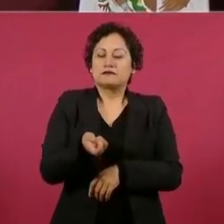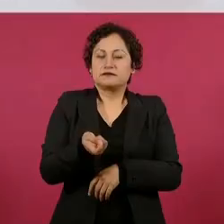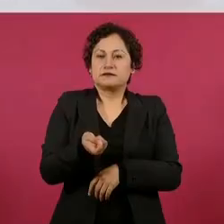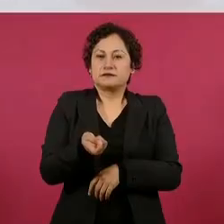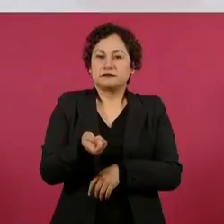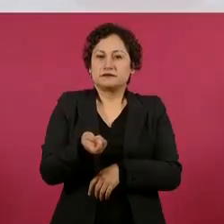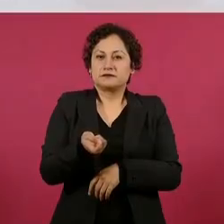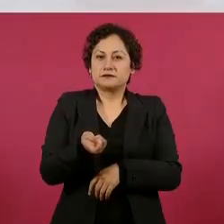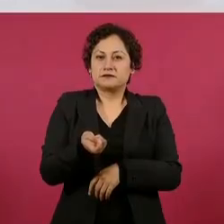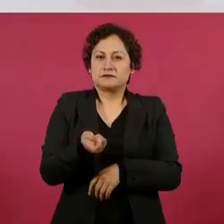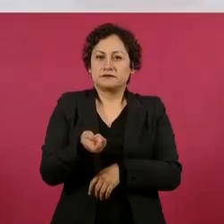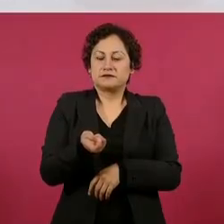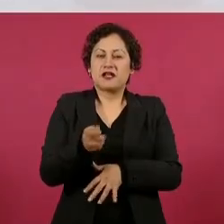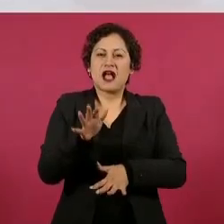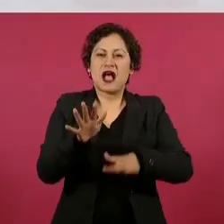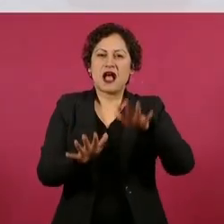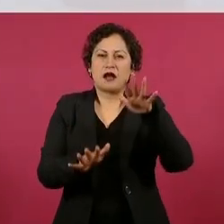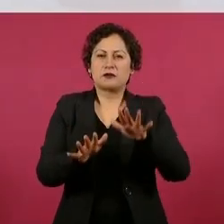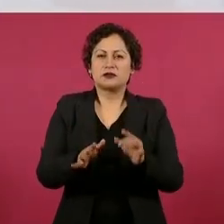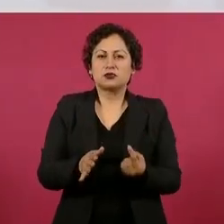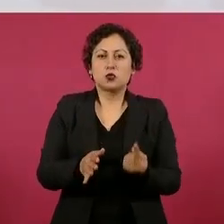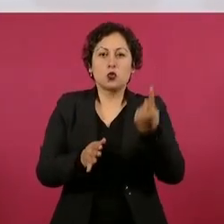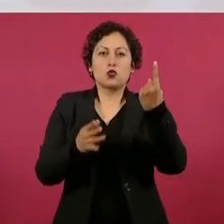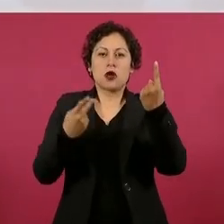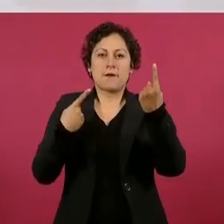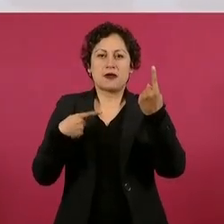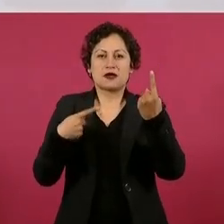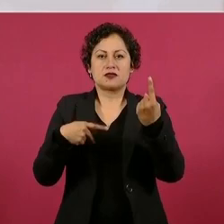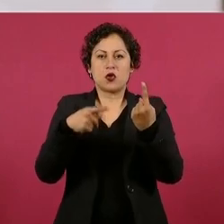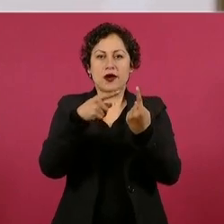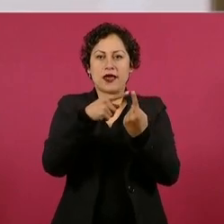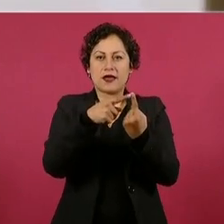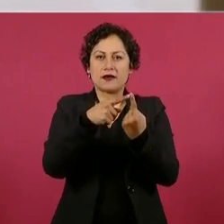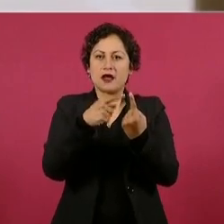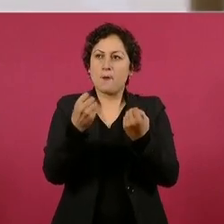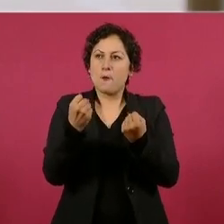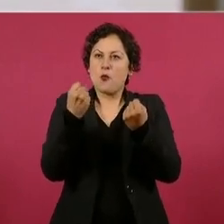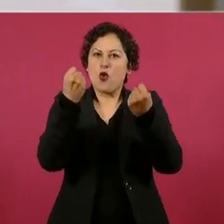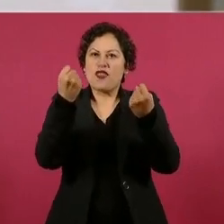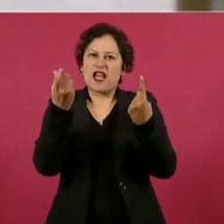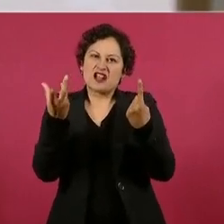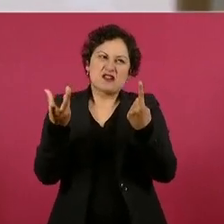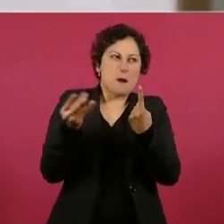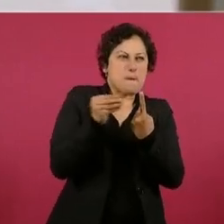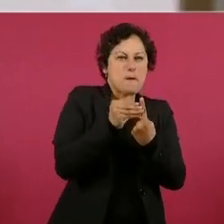los echa a perder a los hombres más lúcidos,